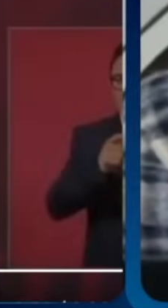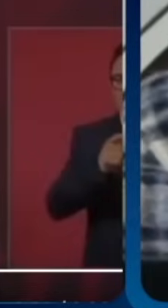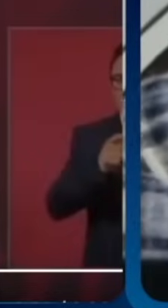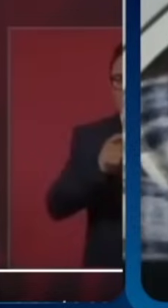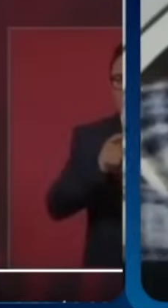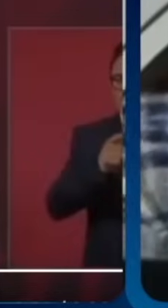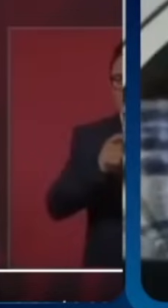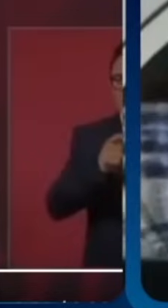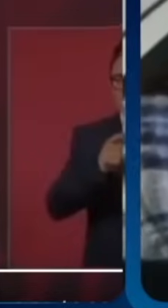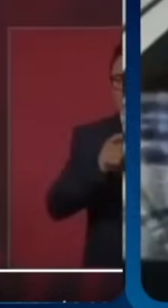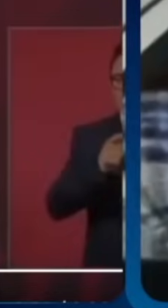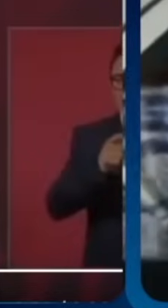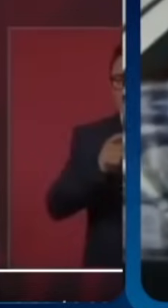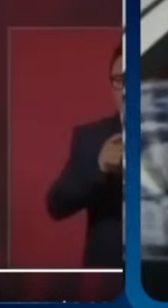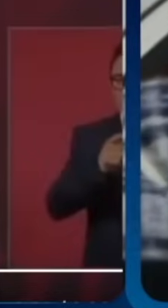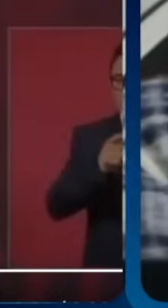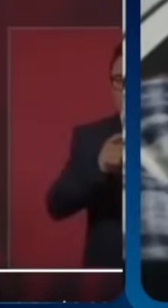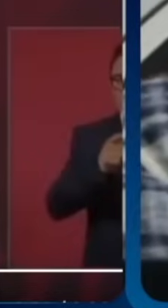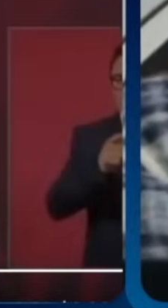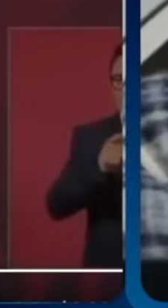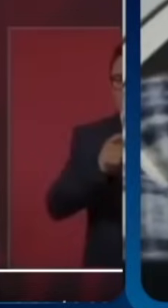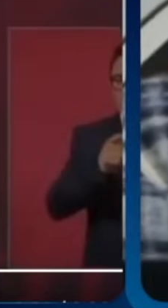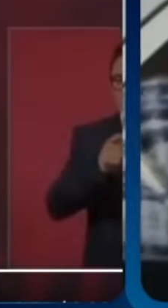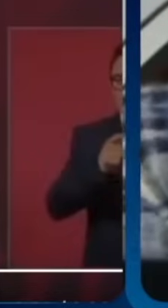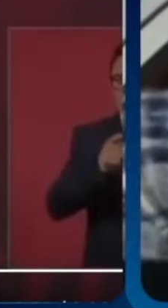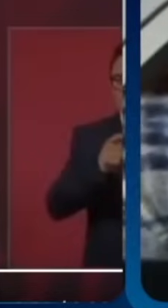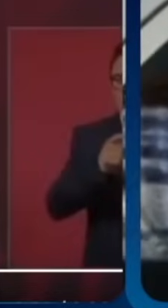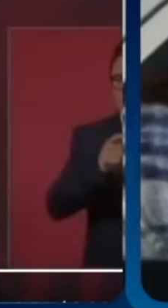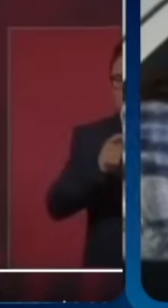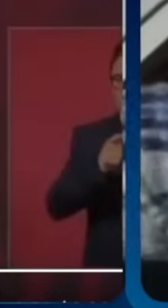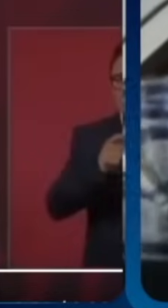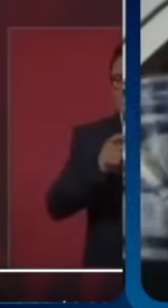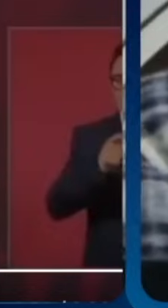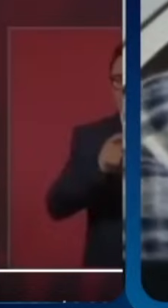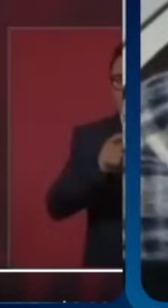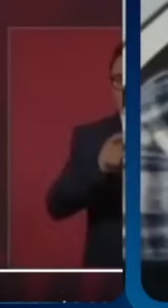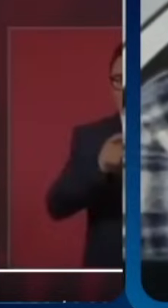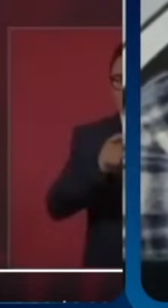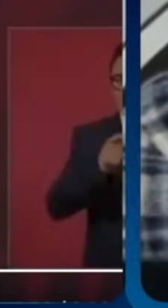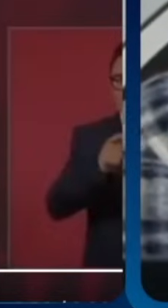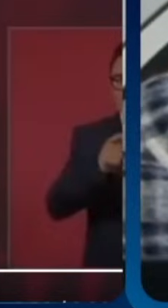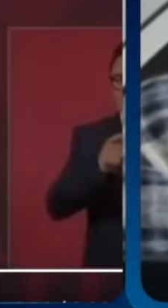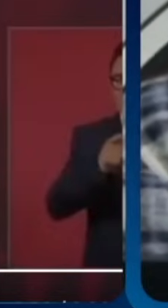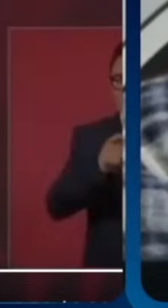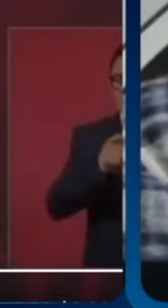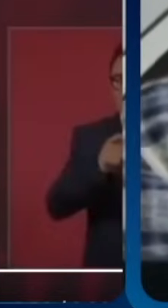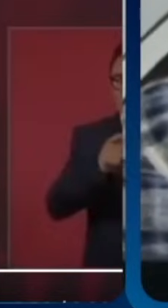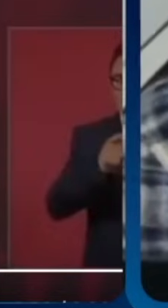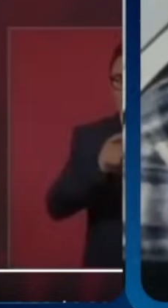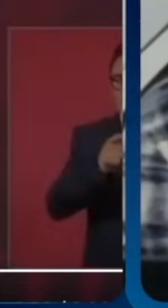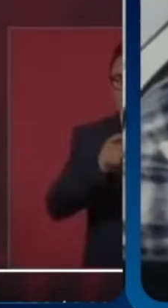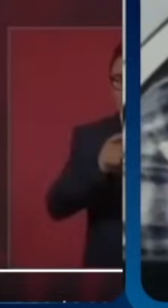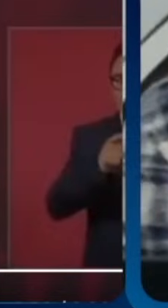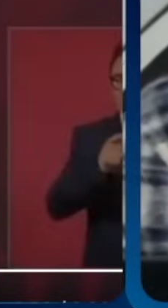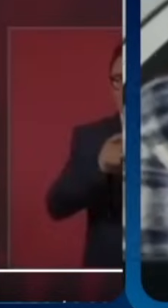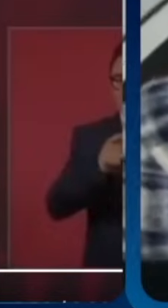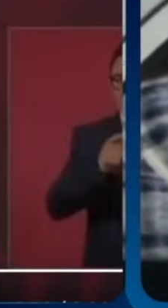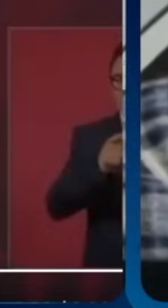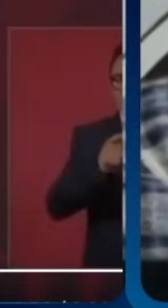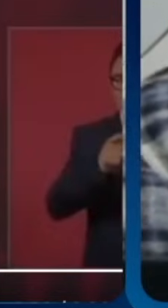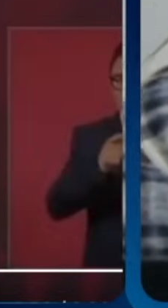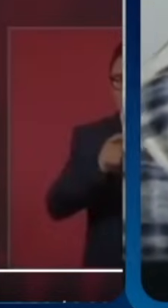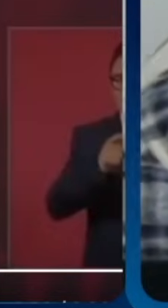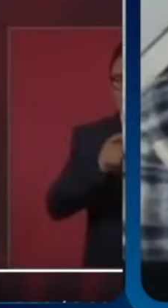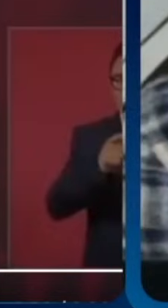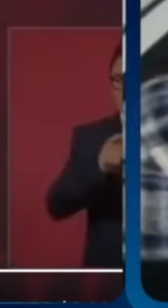que somos soldados de la transformación, somos soldados del pueblo y ahí estaremos y no le